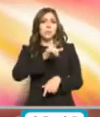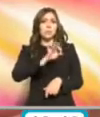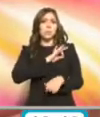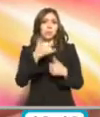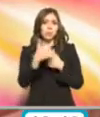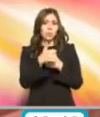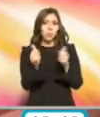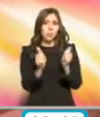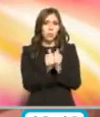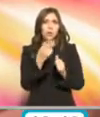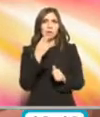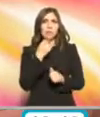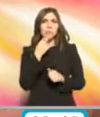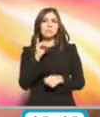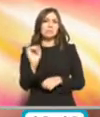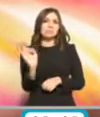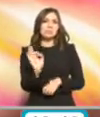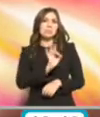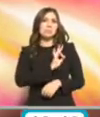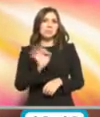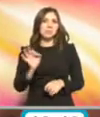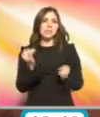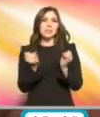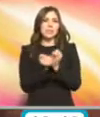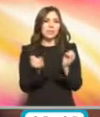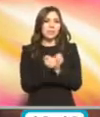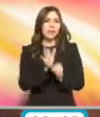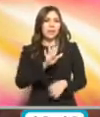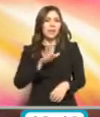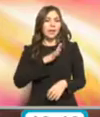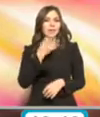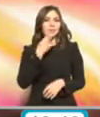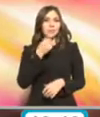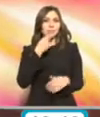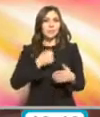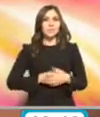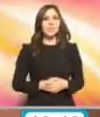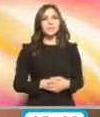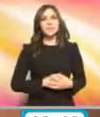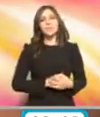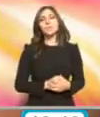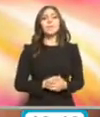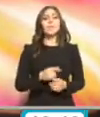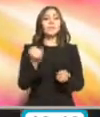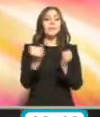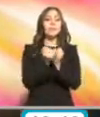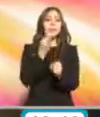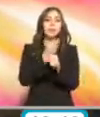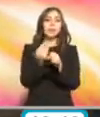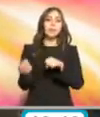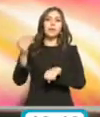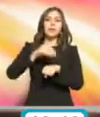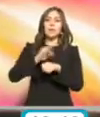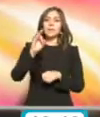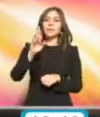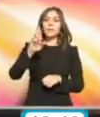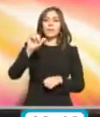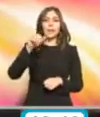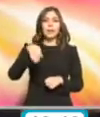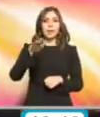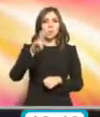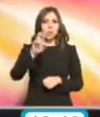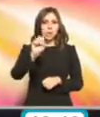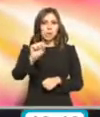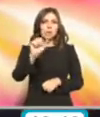Sí, también puede También, ser. o sea, ya trae Sí, un pues, poquito y ya de trae el dulce. azúcar. Exactamente. Ahora, utilizamos frambuesa, podemos sustituirlo también